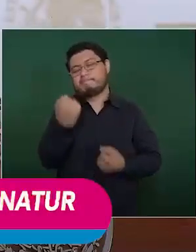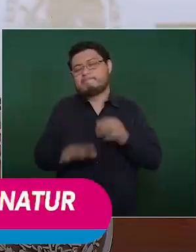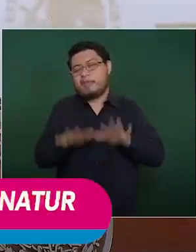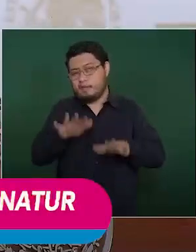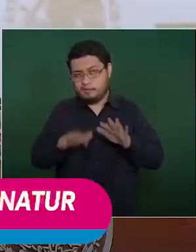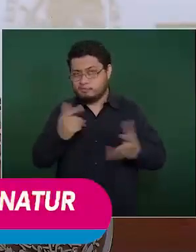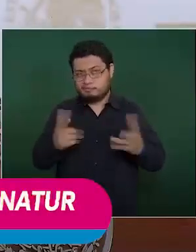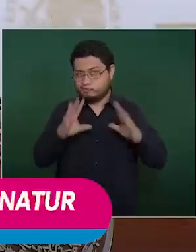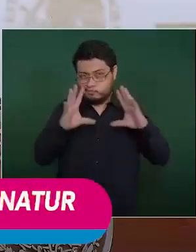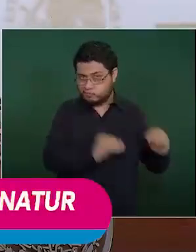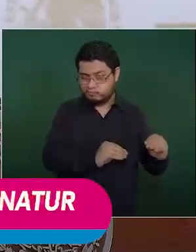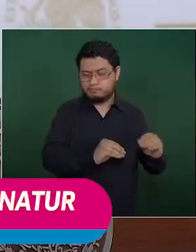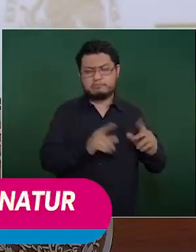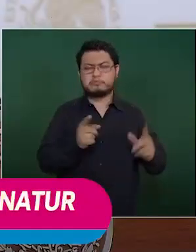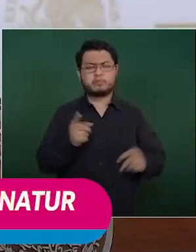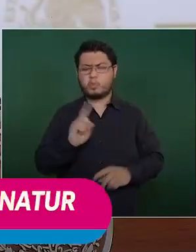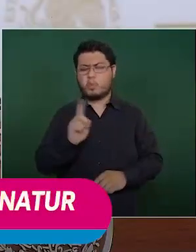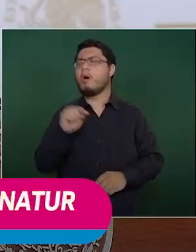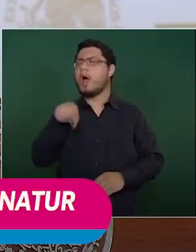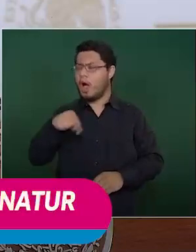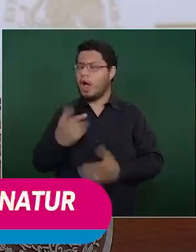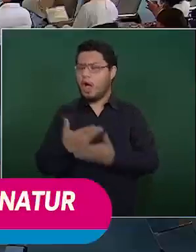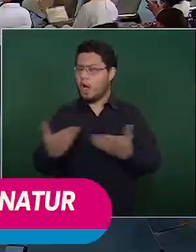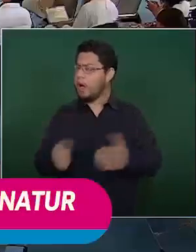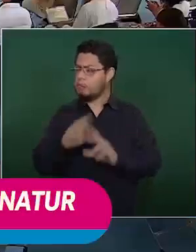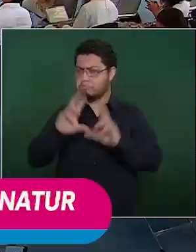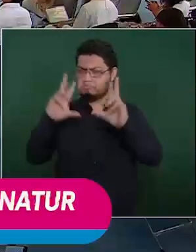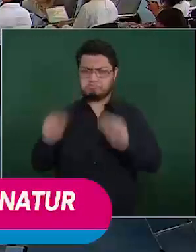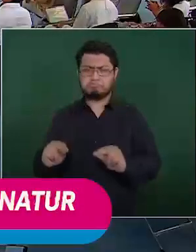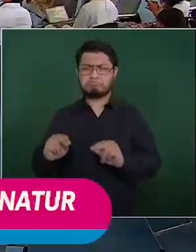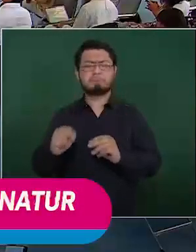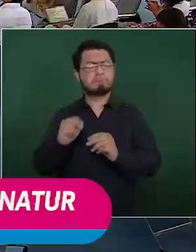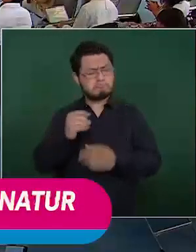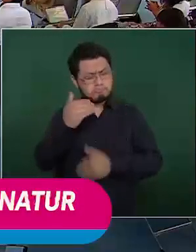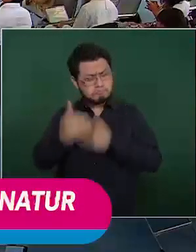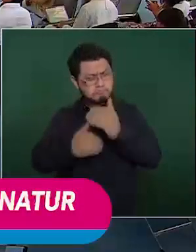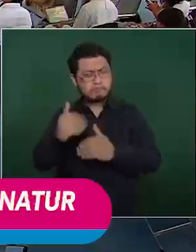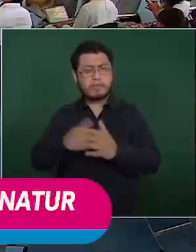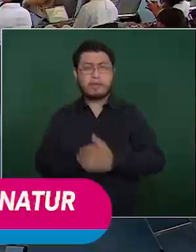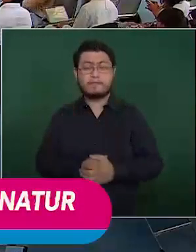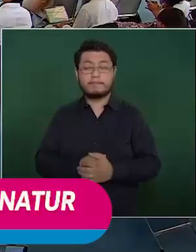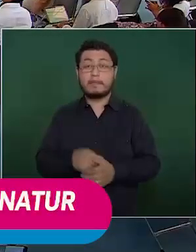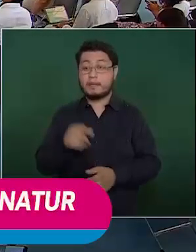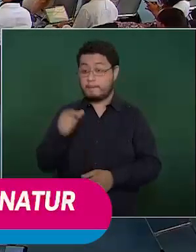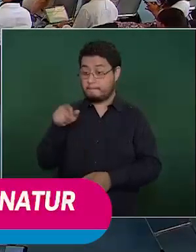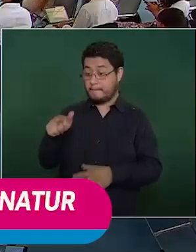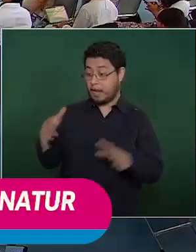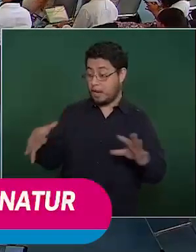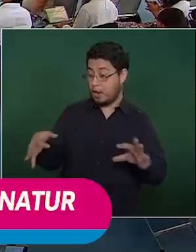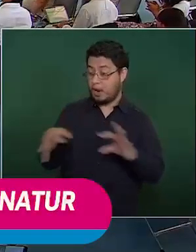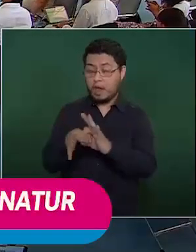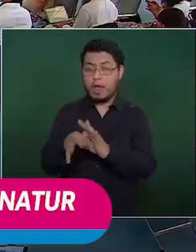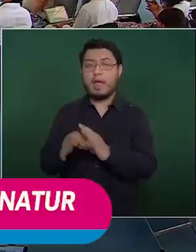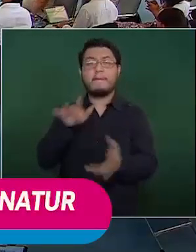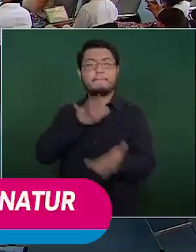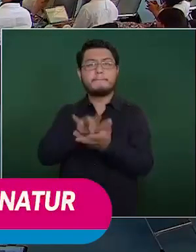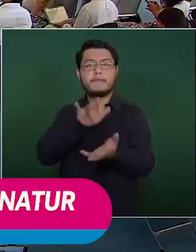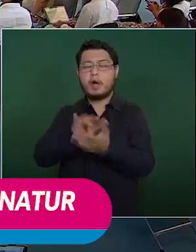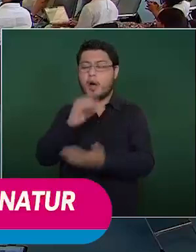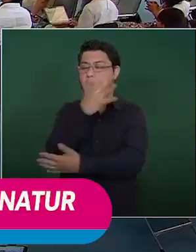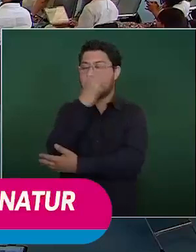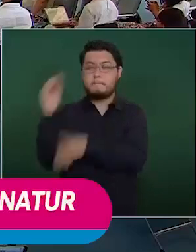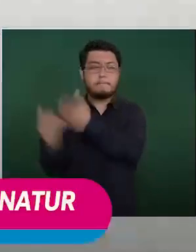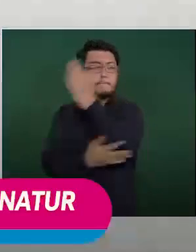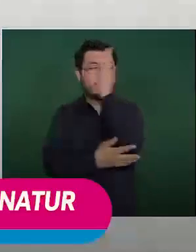Maya también fortalece el medio ambiente, pues viene acompañado del programa Sembrando Vida, que reforesta el sureste